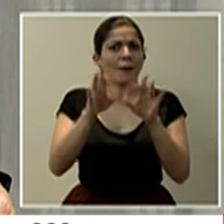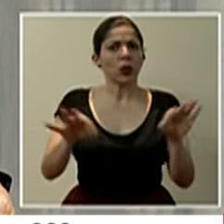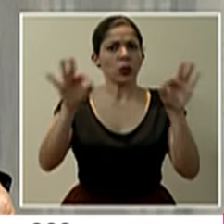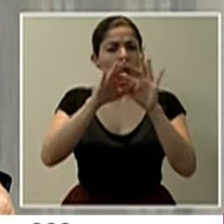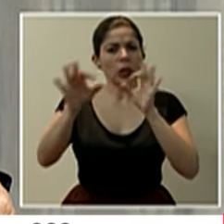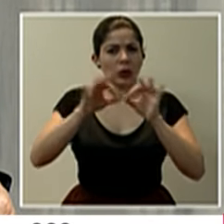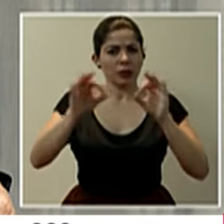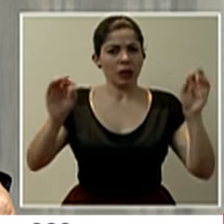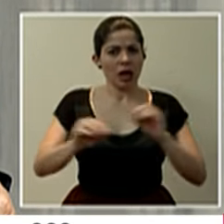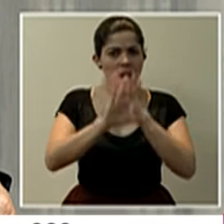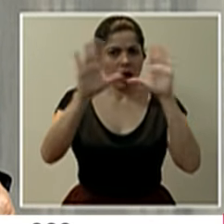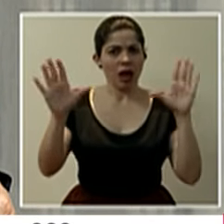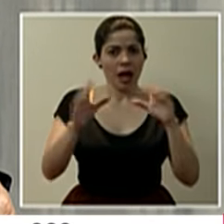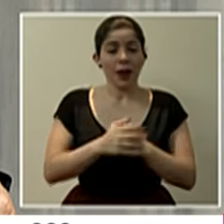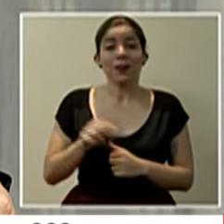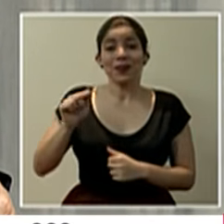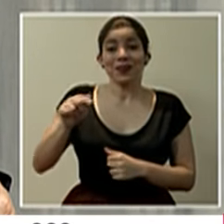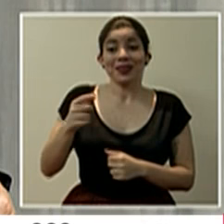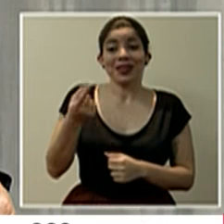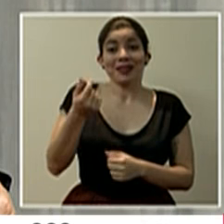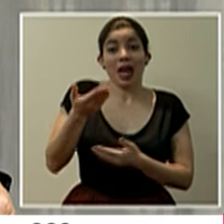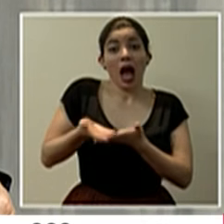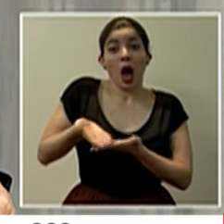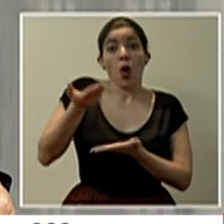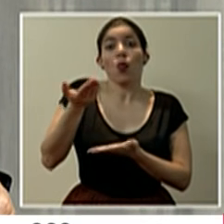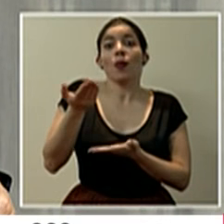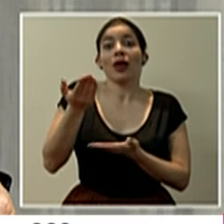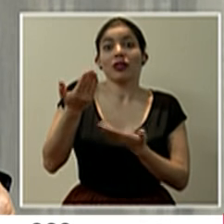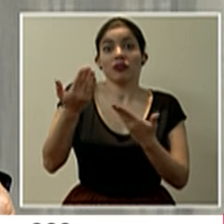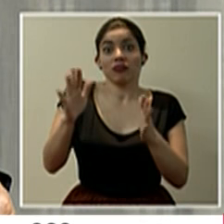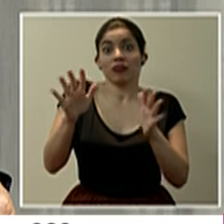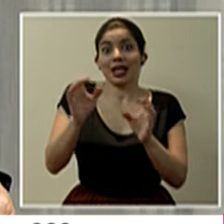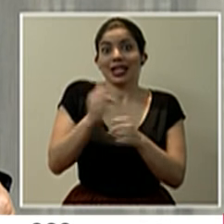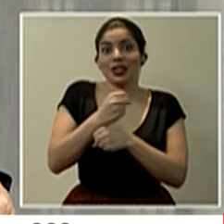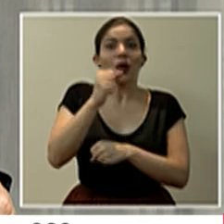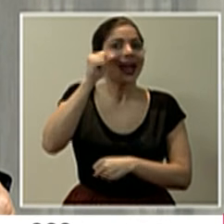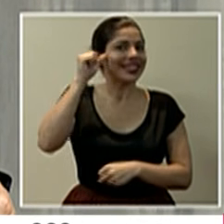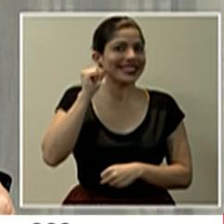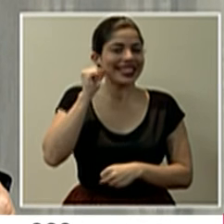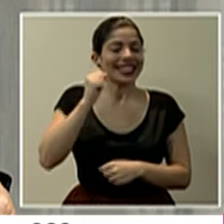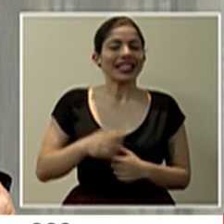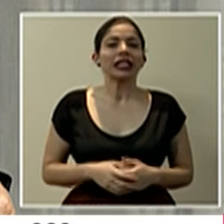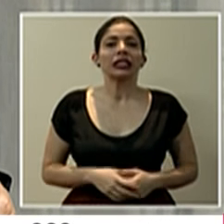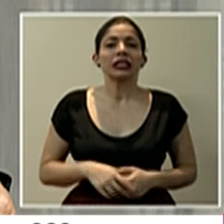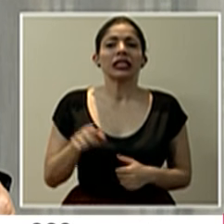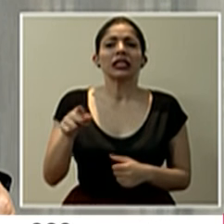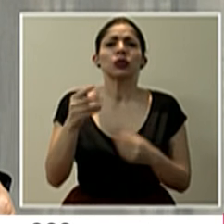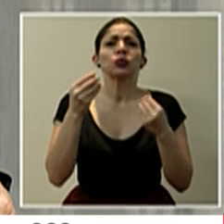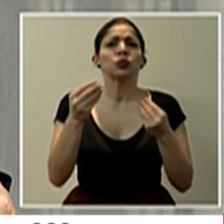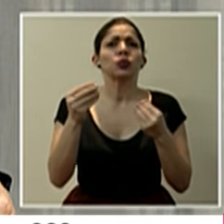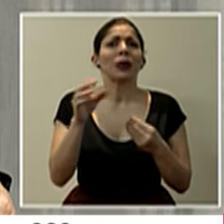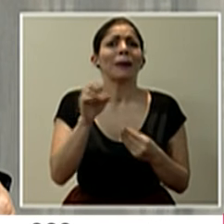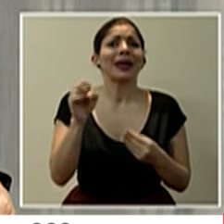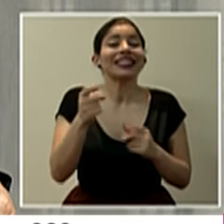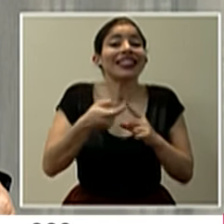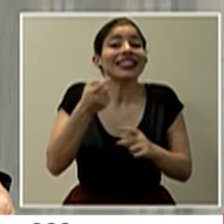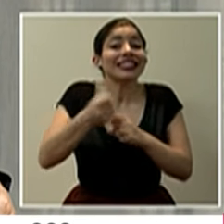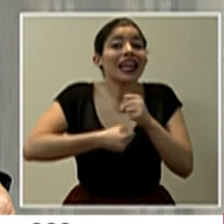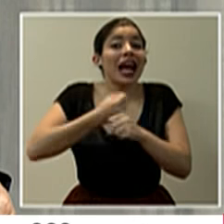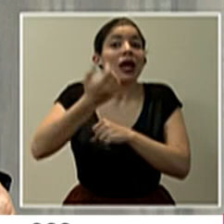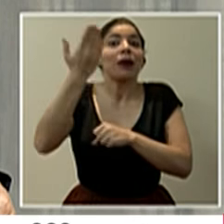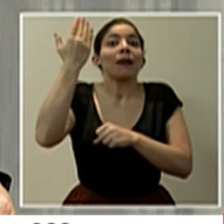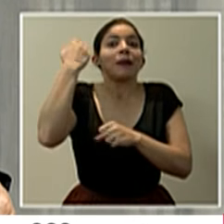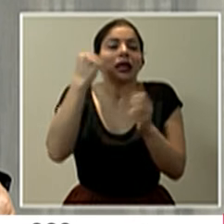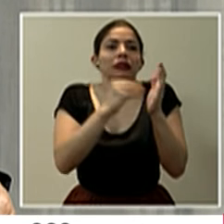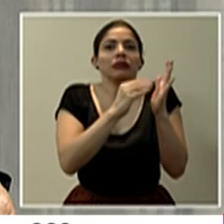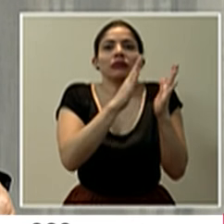aclararlo. Este aumento que se materializó ayer tiene muchos meses desde el año pasado,